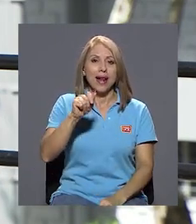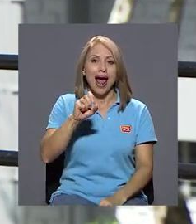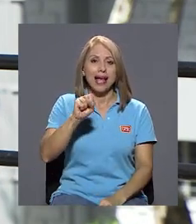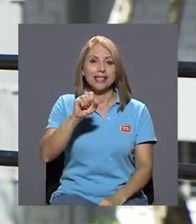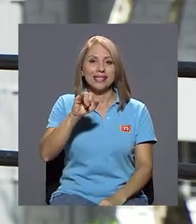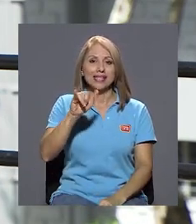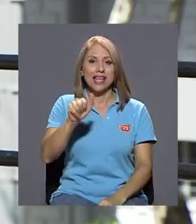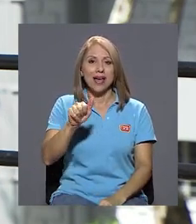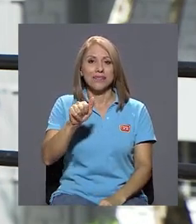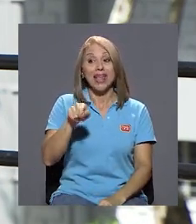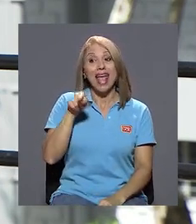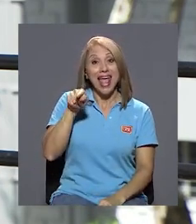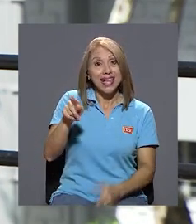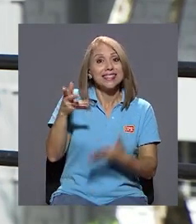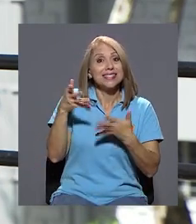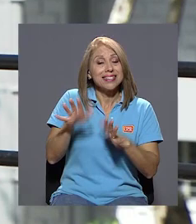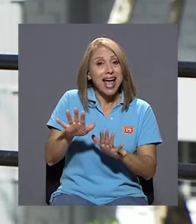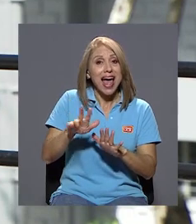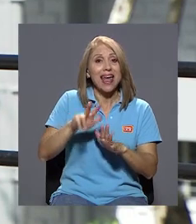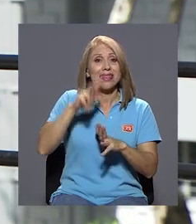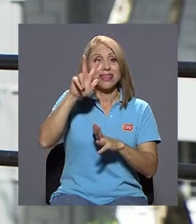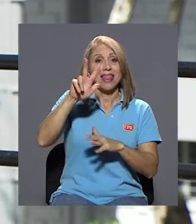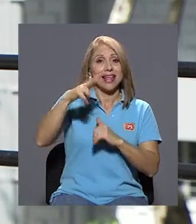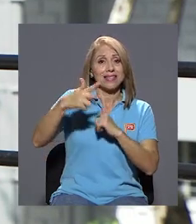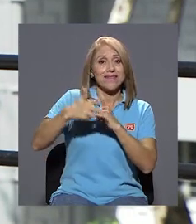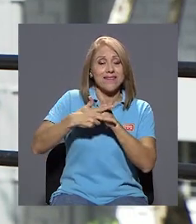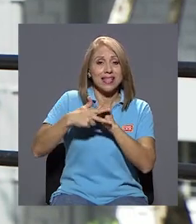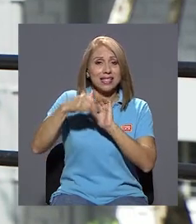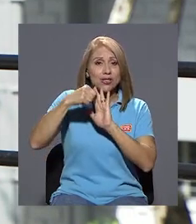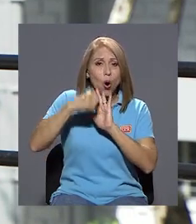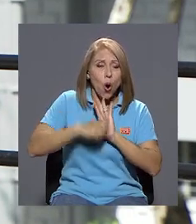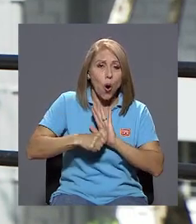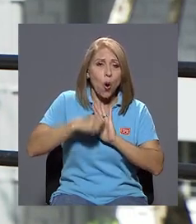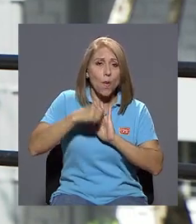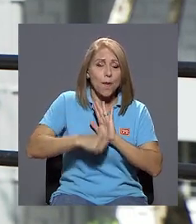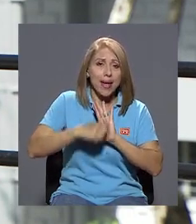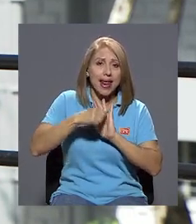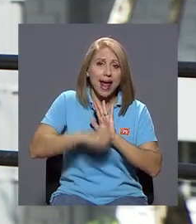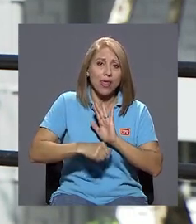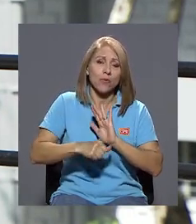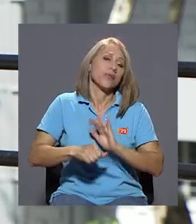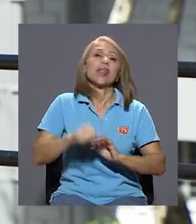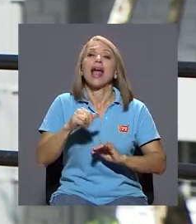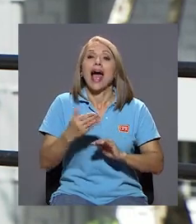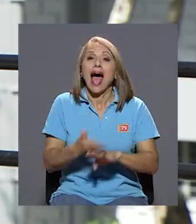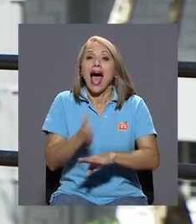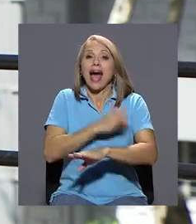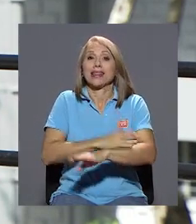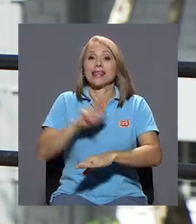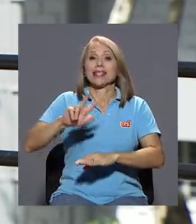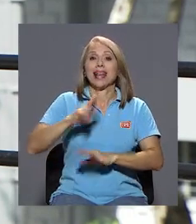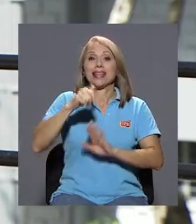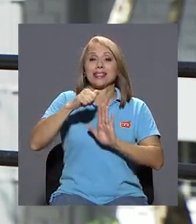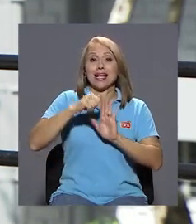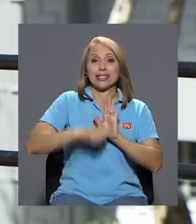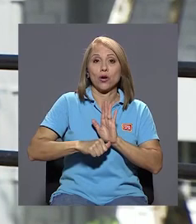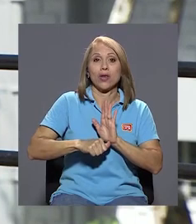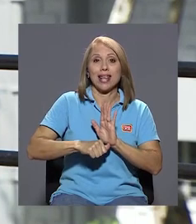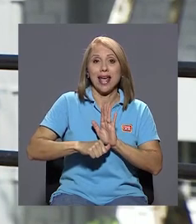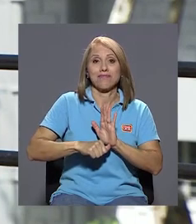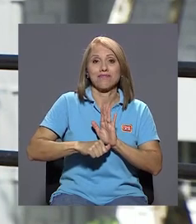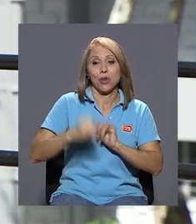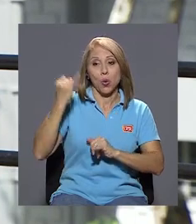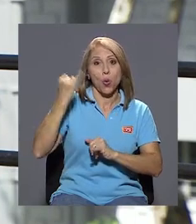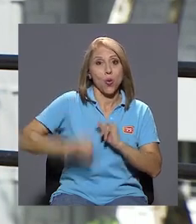Nicolás ha sido ya operado 3 veces, en 3 ocasiones. Su condición de vida antes de la tercera cirugía, que